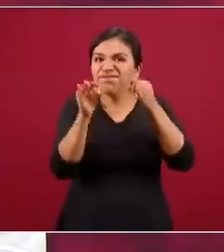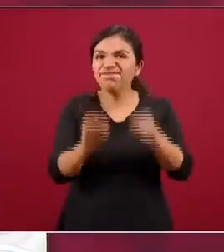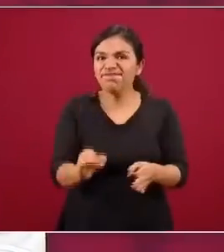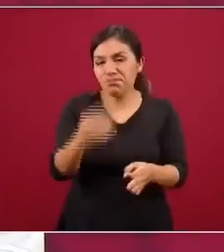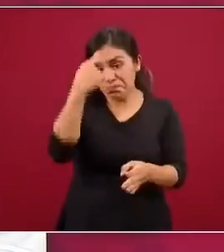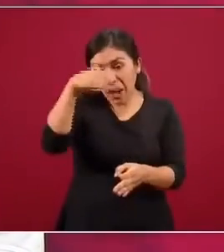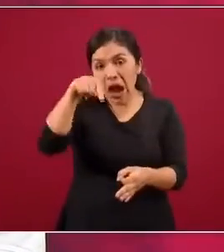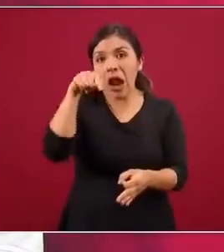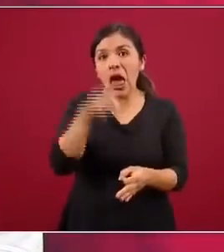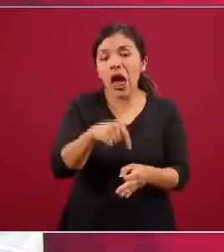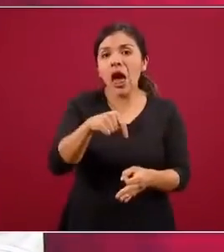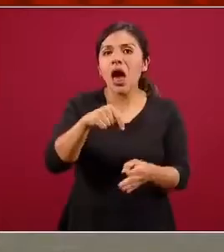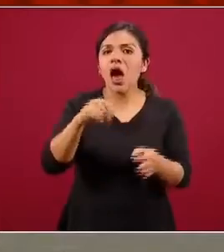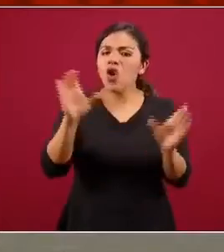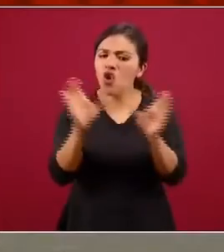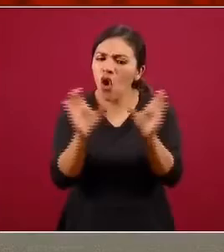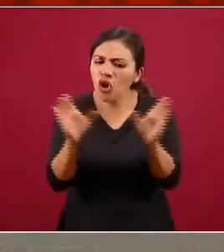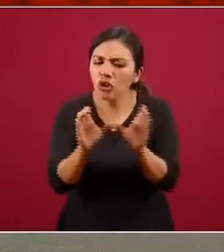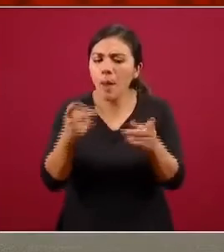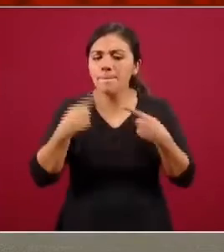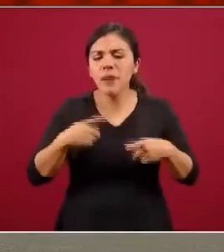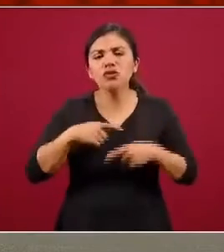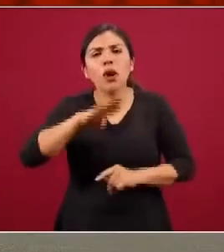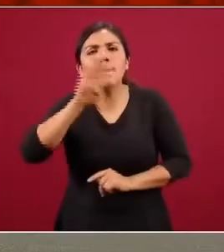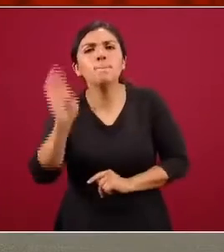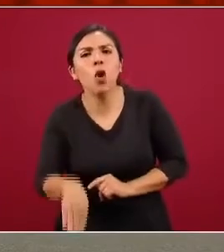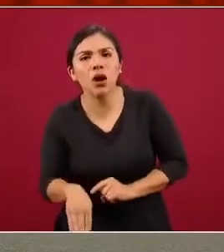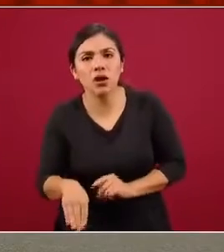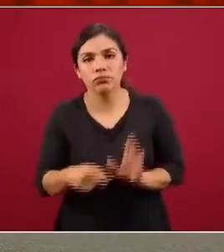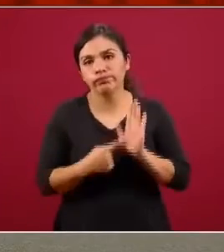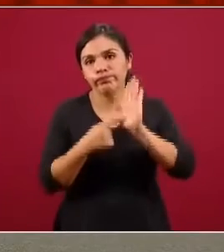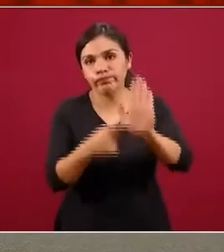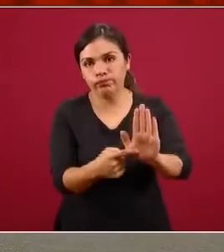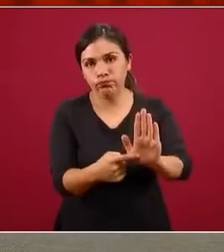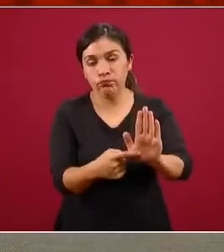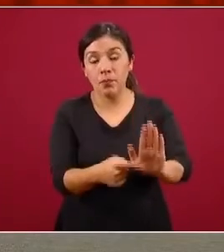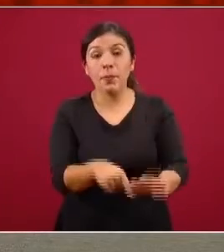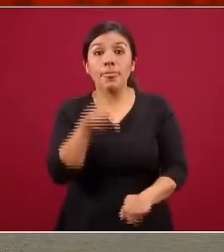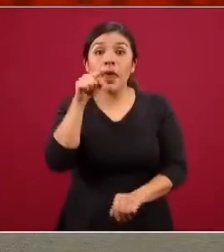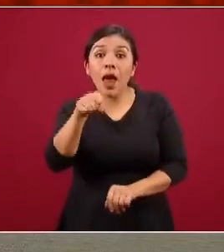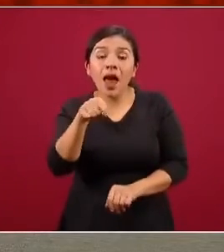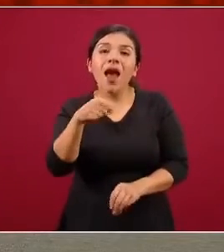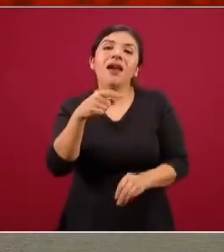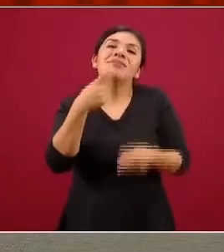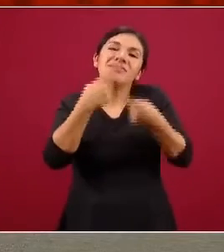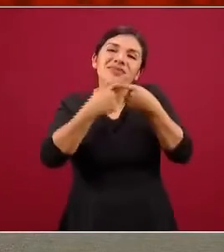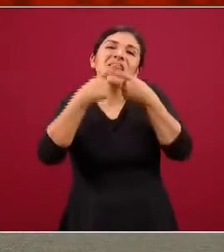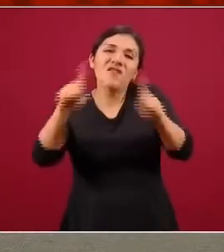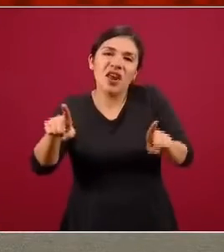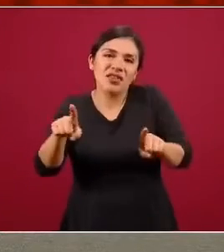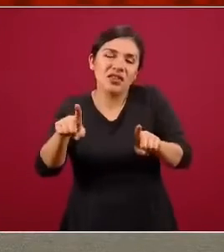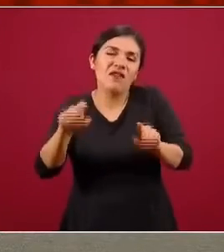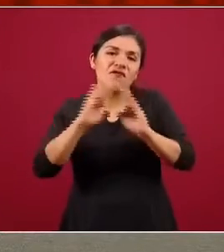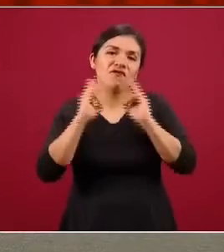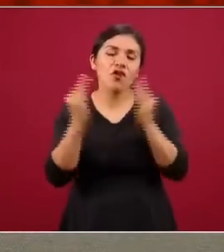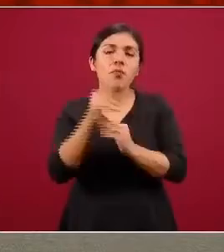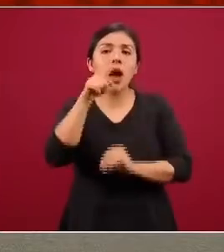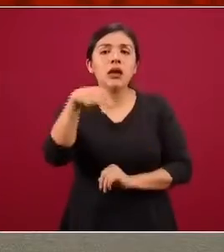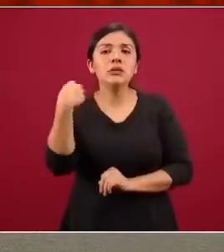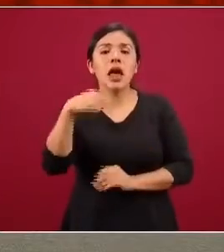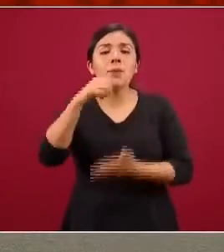de la constatación del fallecimiento de una persona. Y ahí el instrumento es otro. Ahí el instrumento se